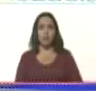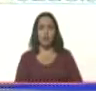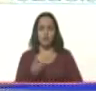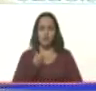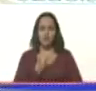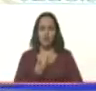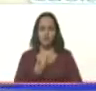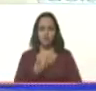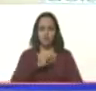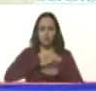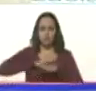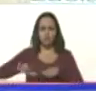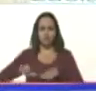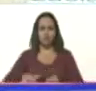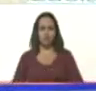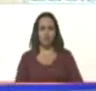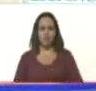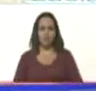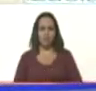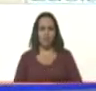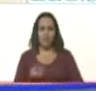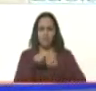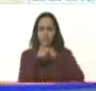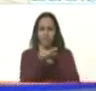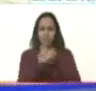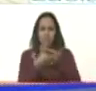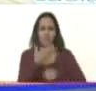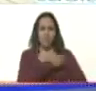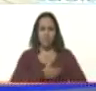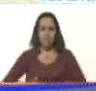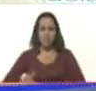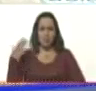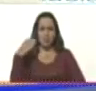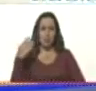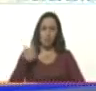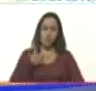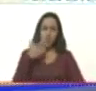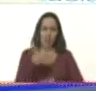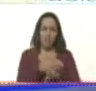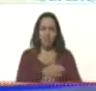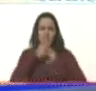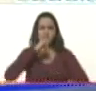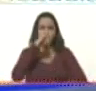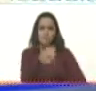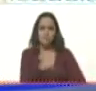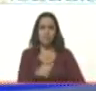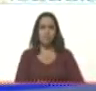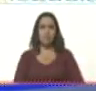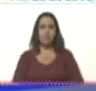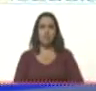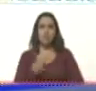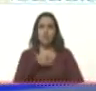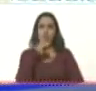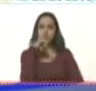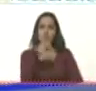rechazo. El discurso de Iván Duque, ya lo he denunciado, oído, ya ha denunciado Iván